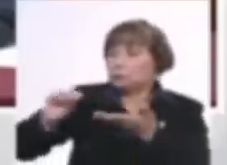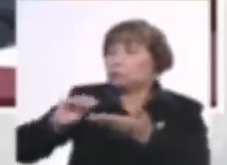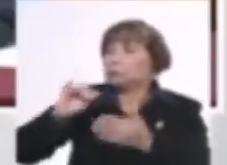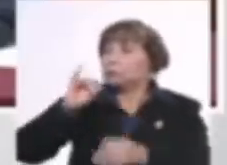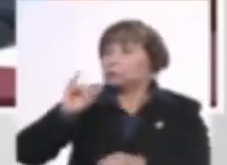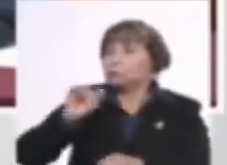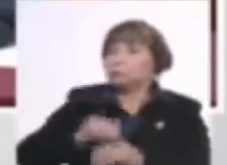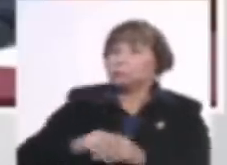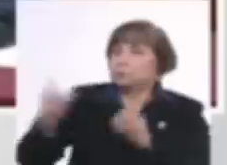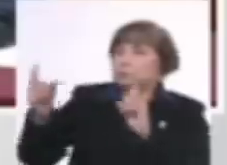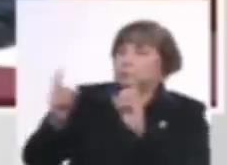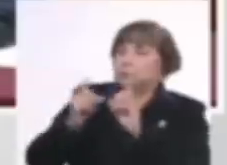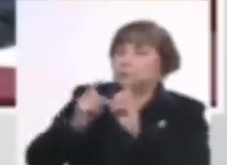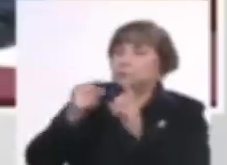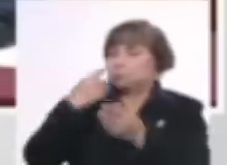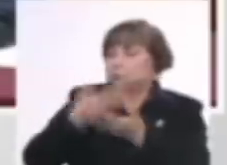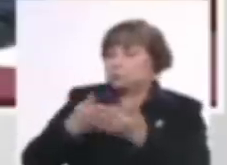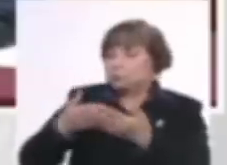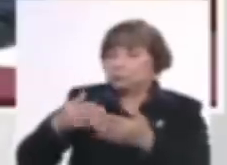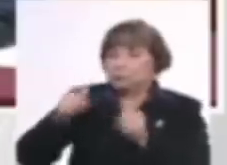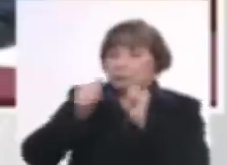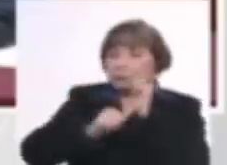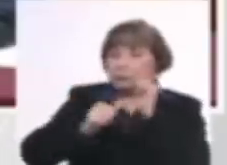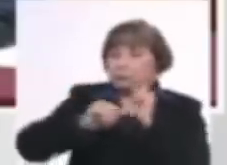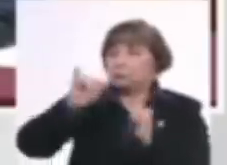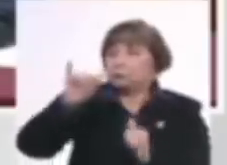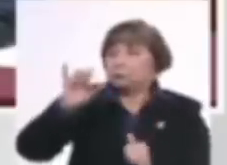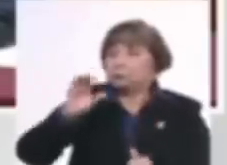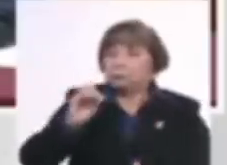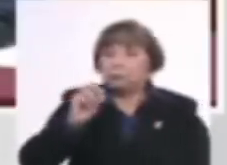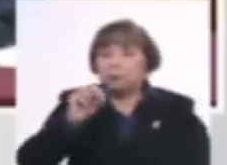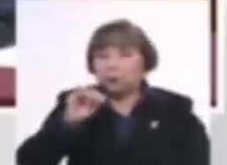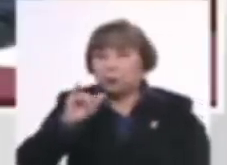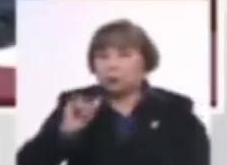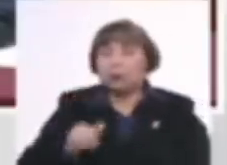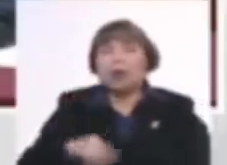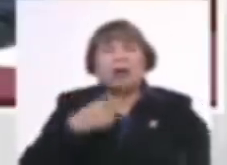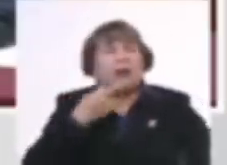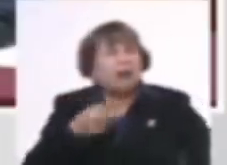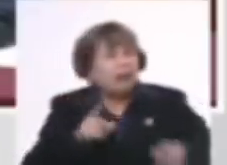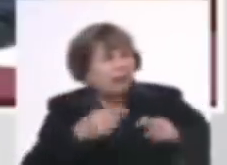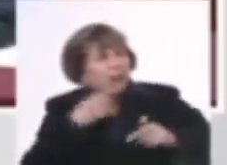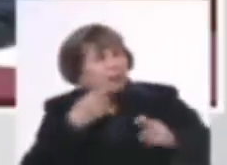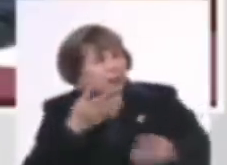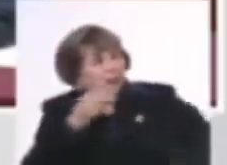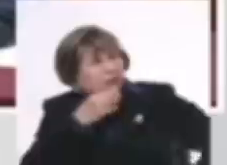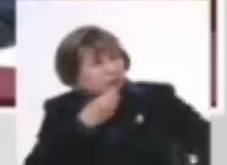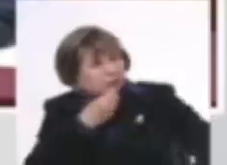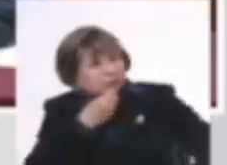y la encontré porque estaba con su hermano Johnny. Ok. ¿Y cuándo fue eso?